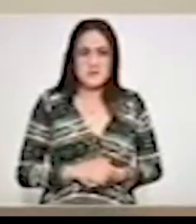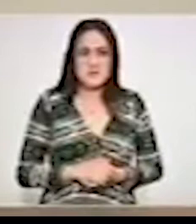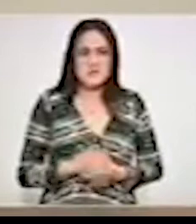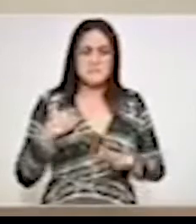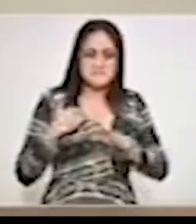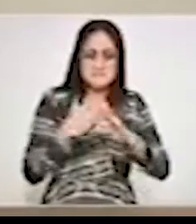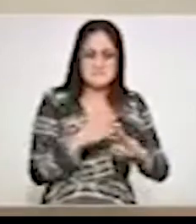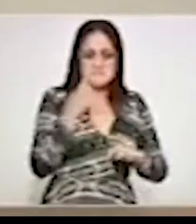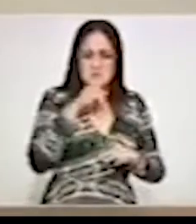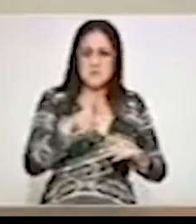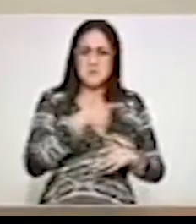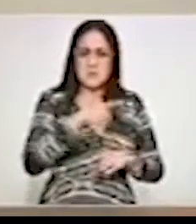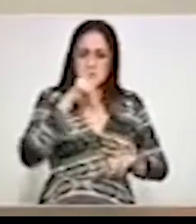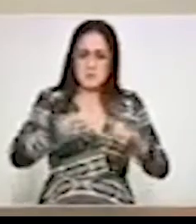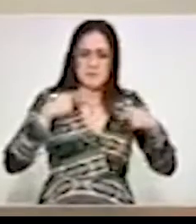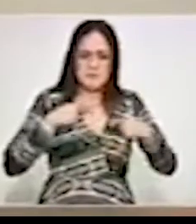combate a la pobreza.